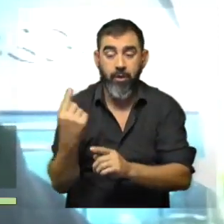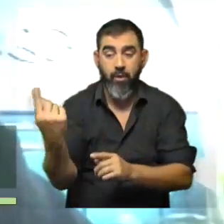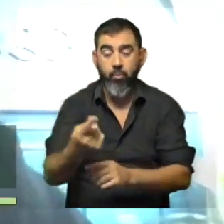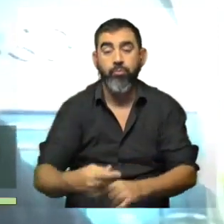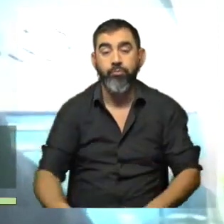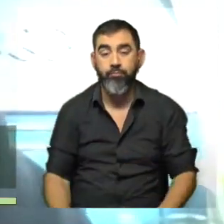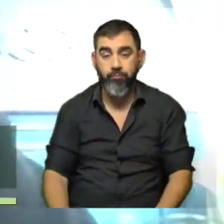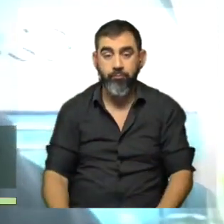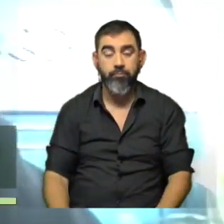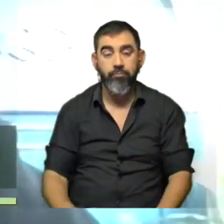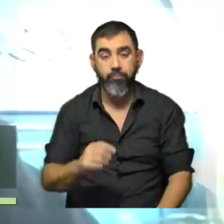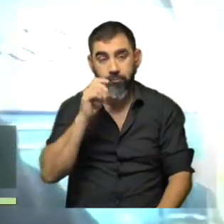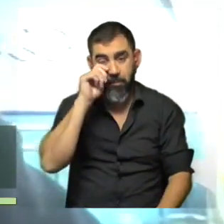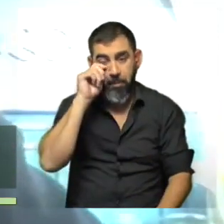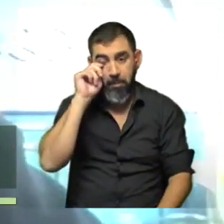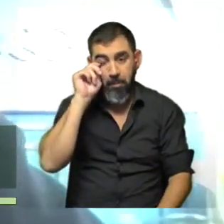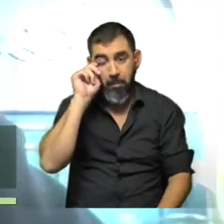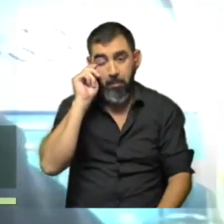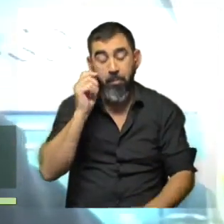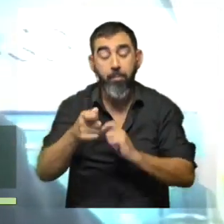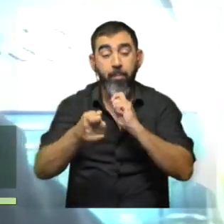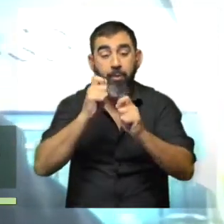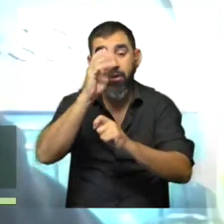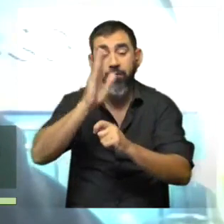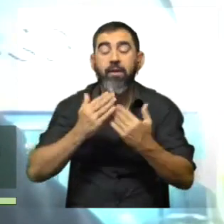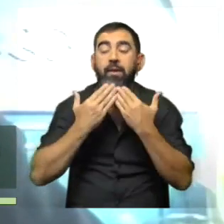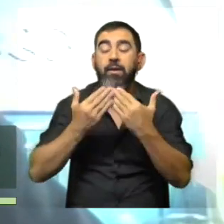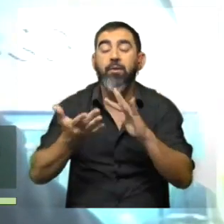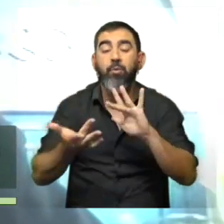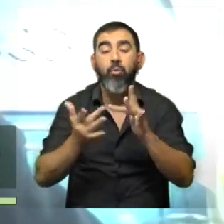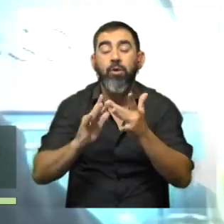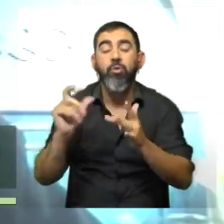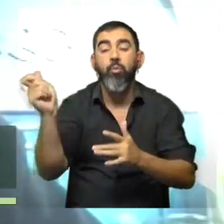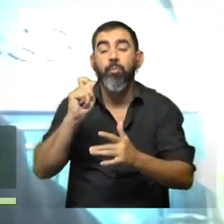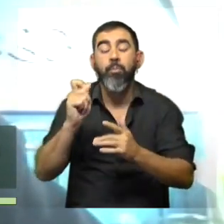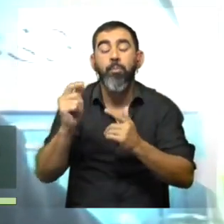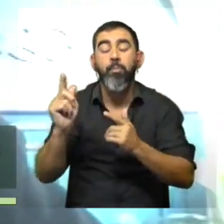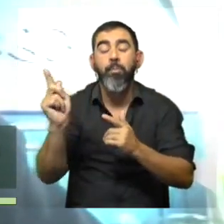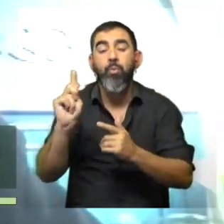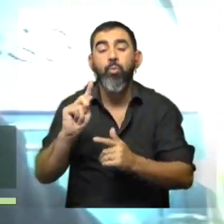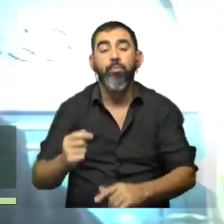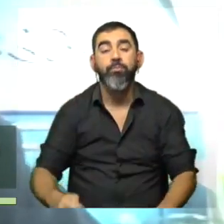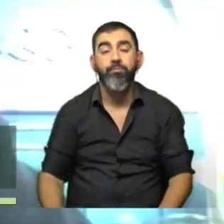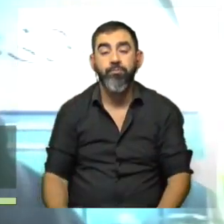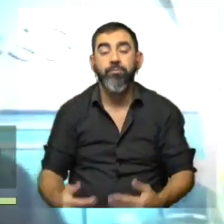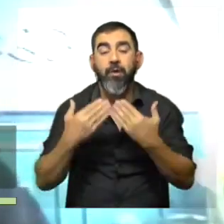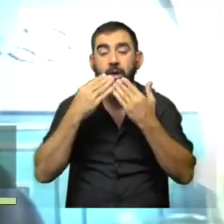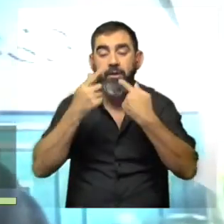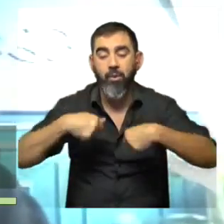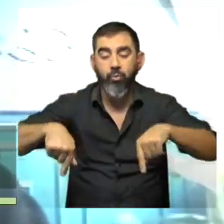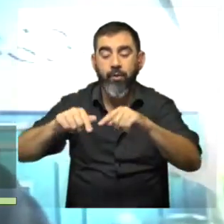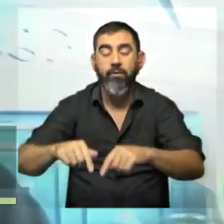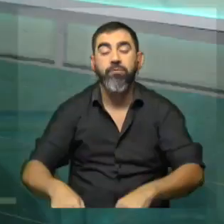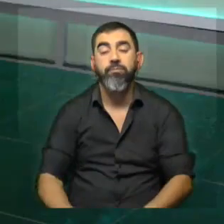envolvidos el periodista brasileña gracias por estos minutos con mb noticias gracias